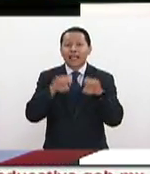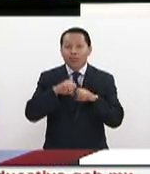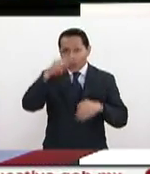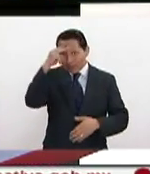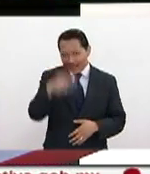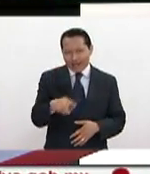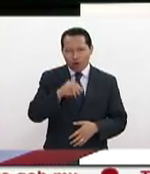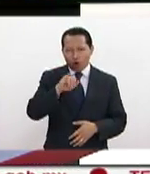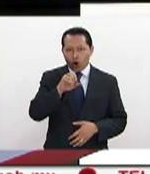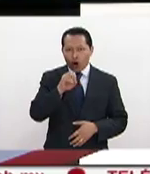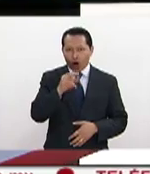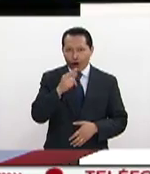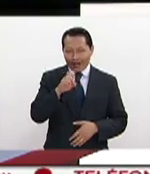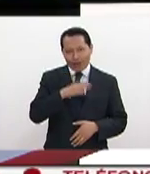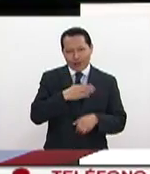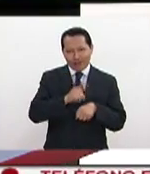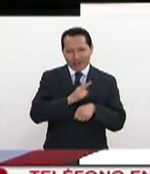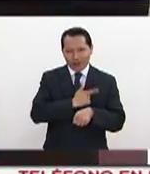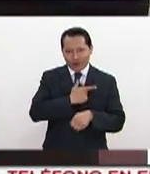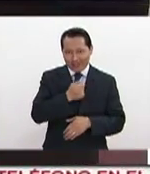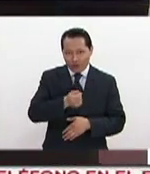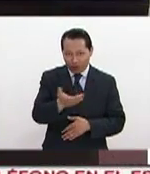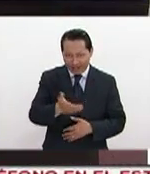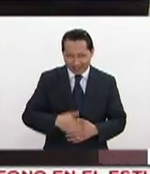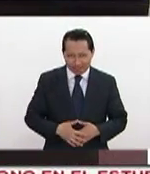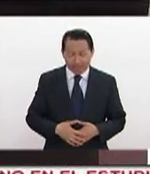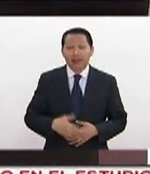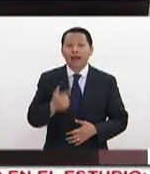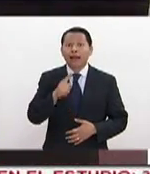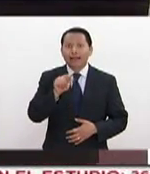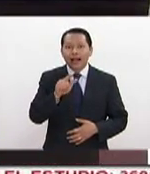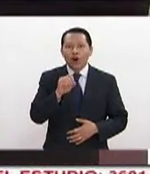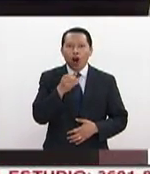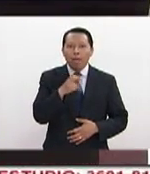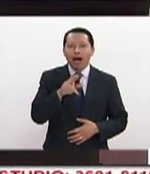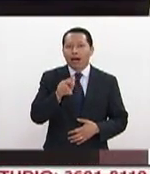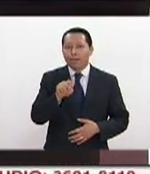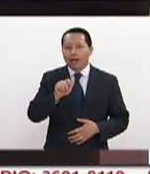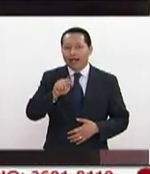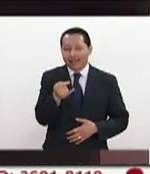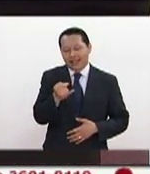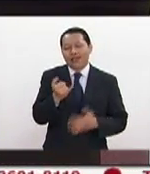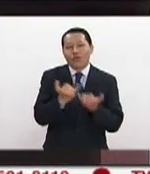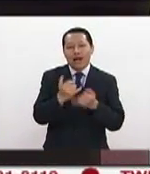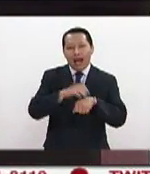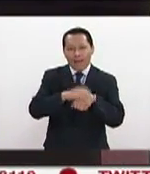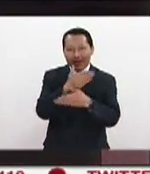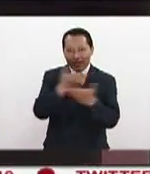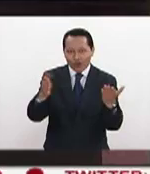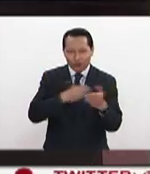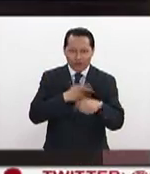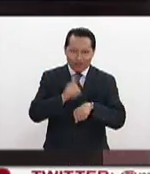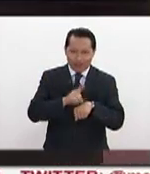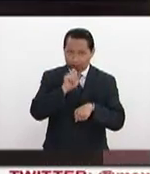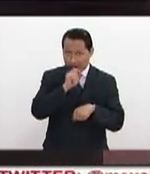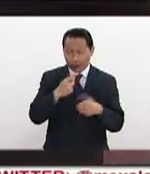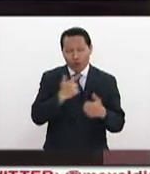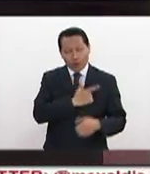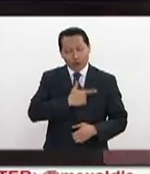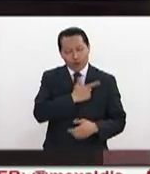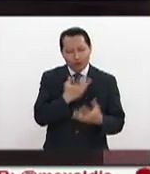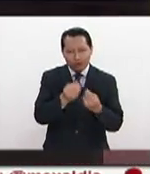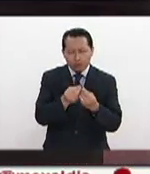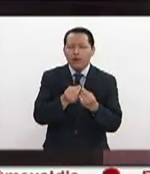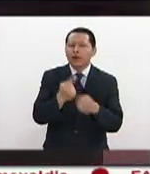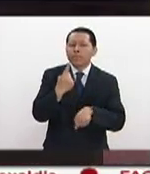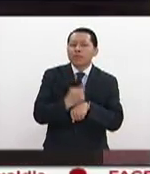fútbol. Jorge, muy buenos días, es un placer saludarte. ¿Qué tal, Omar? Pati, muy buenos días. Amigos de México al Día, un placer estar con ustedes. Primera